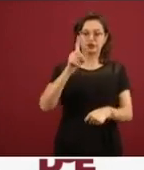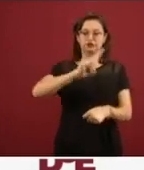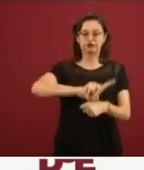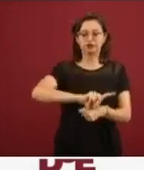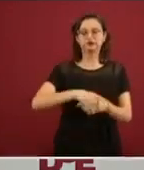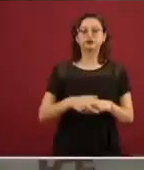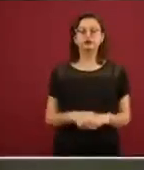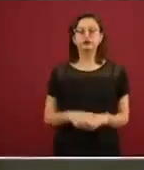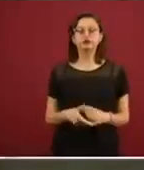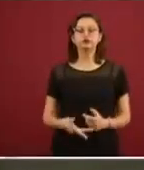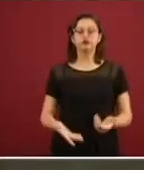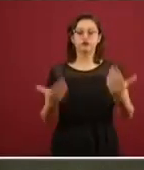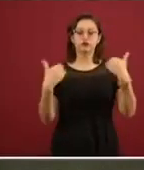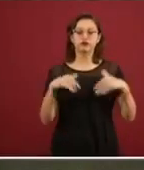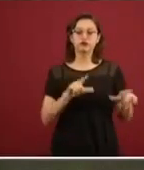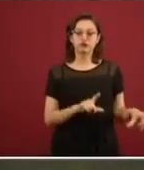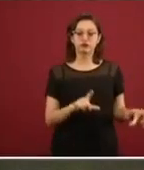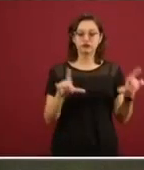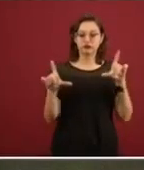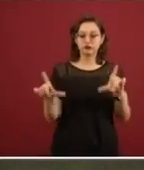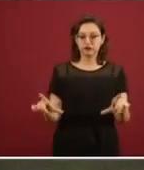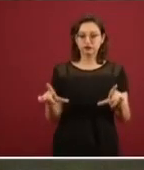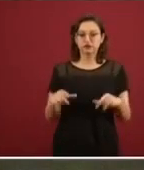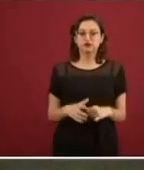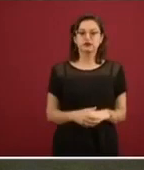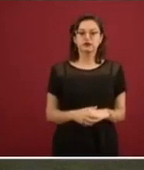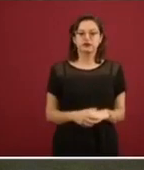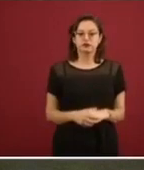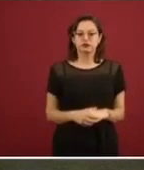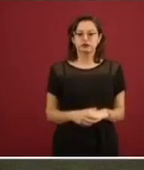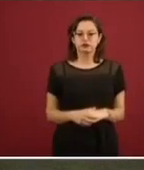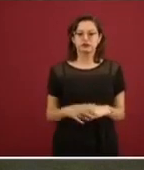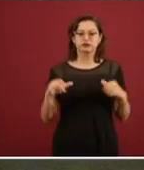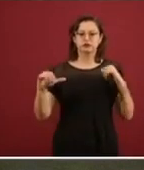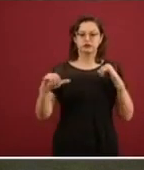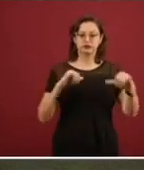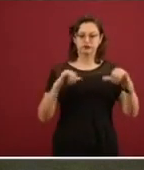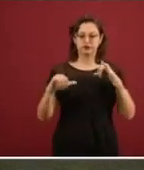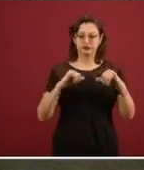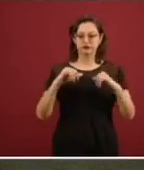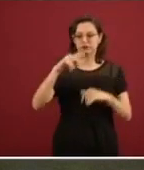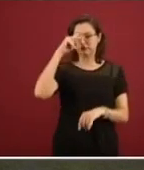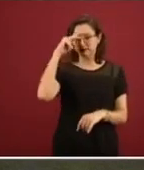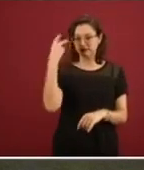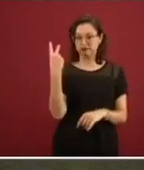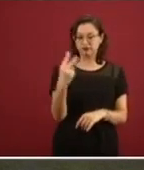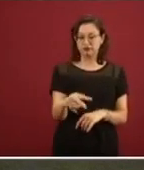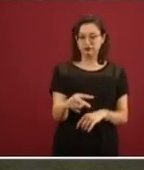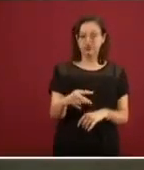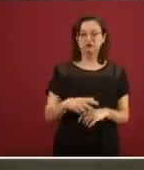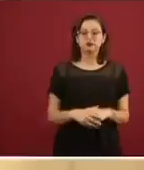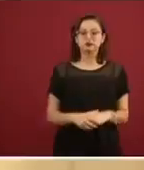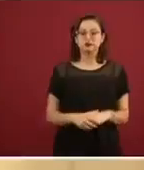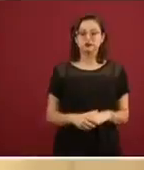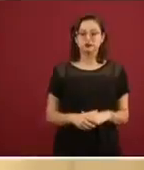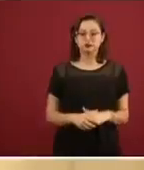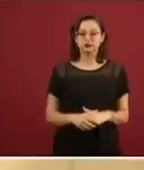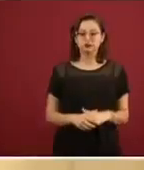la siguiente actualizamos nuestra situación en México, nuestro mapa con